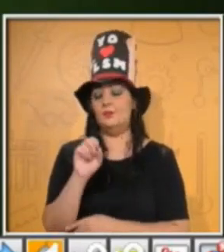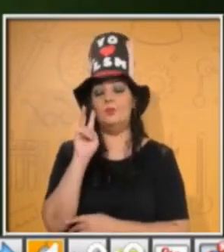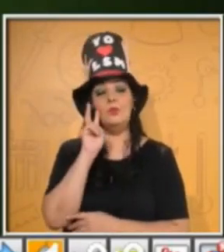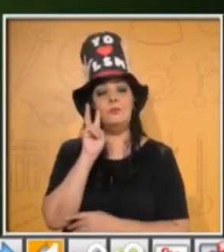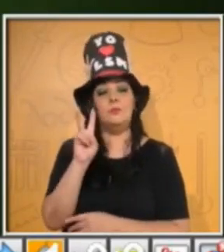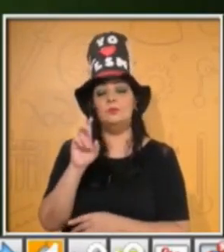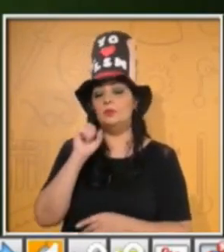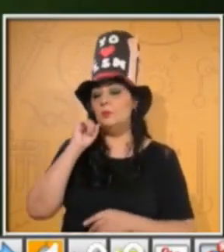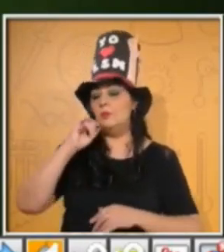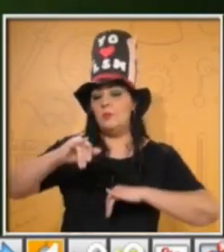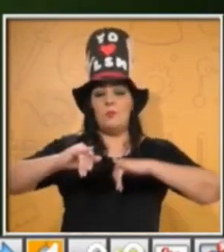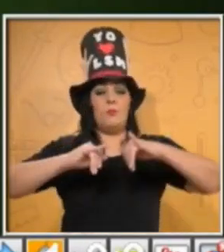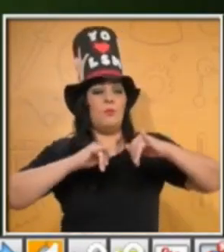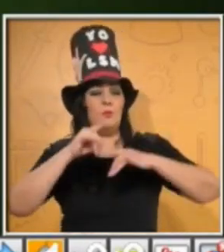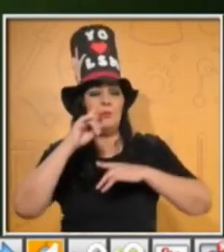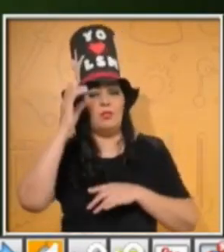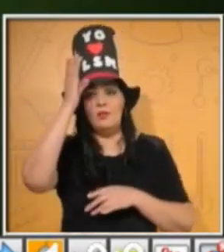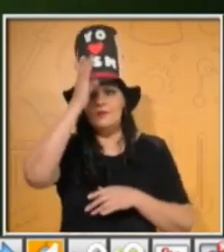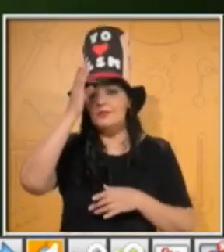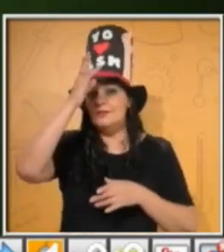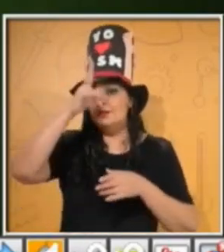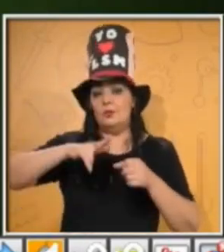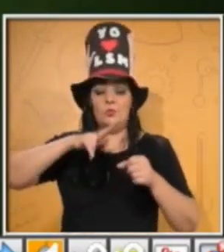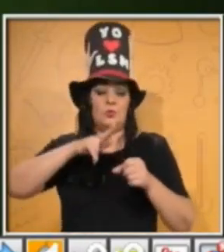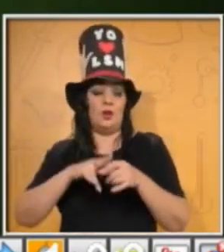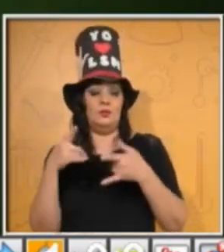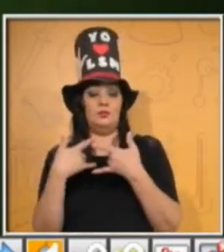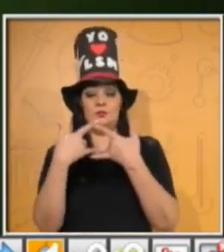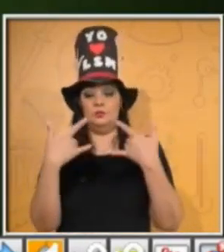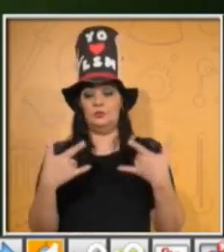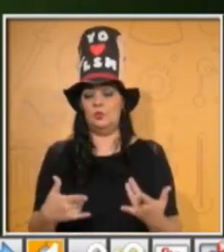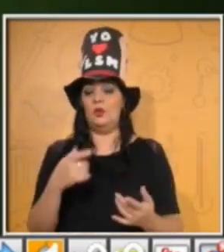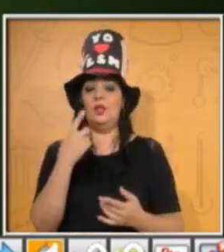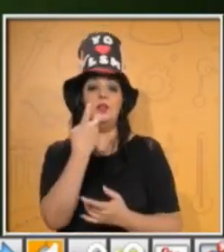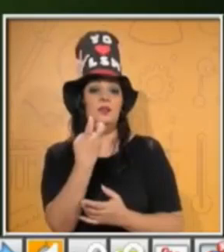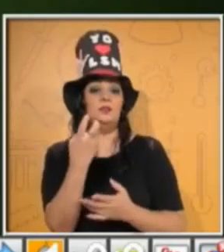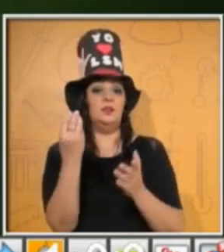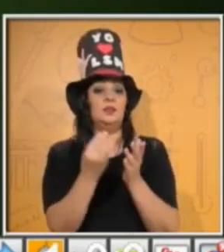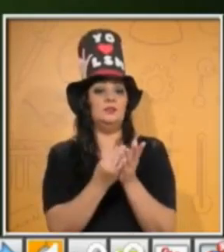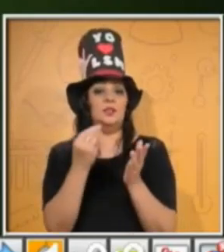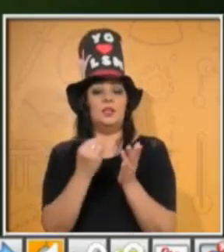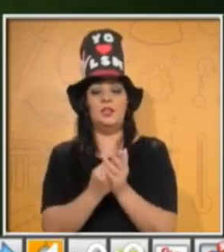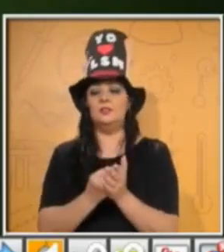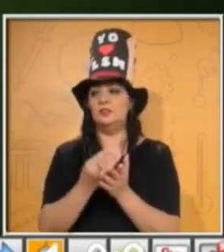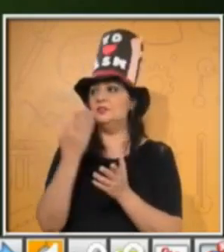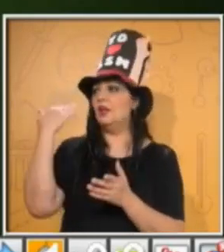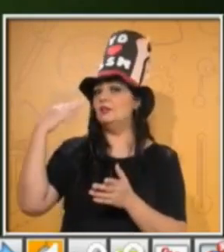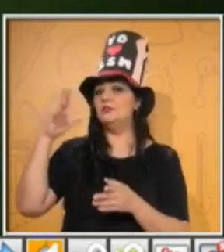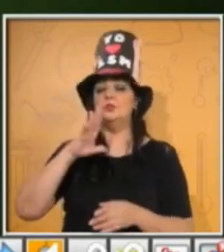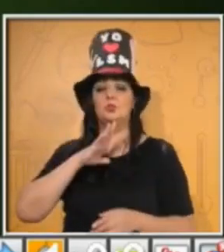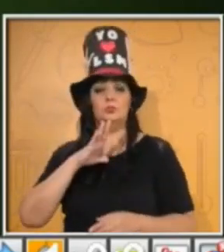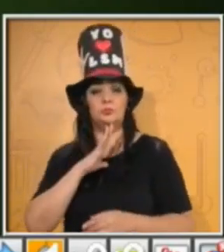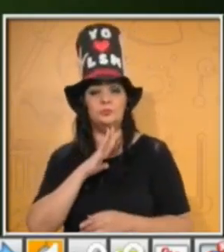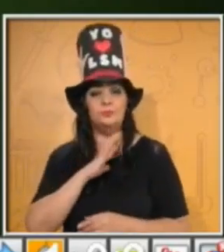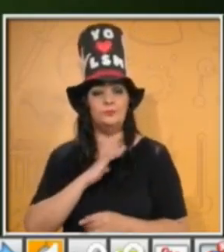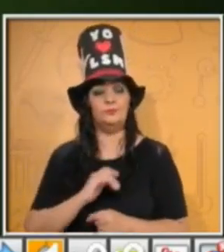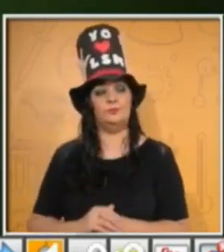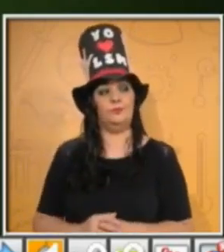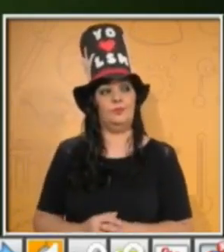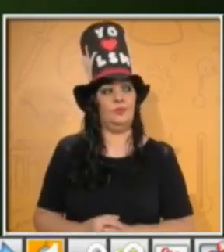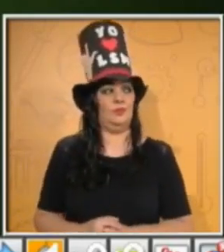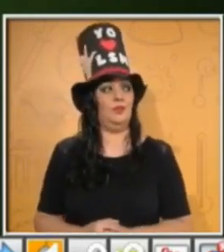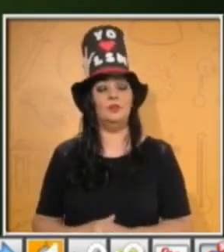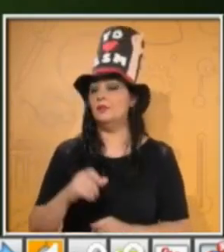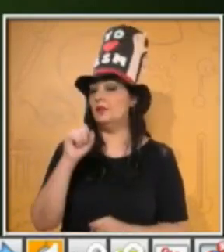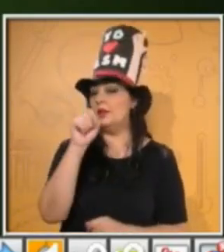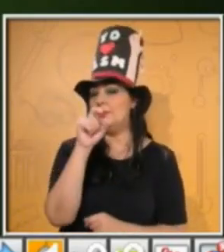de la materia de Ciencias Naturales e Historia, que fueron las clases maestras que se estuvieron viendo una clase anterior. De